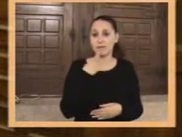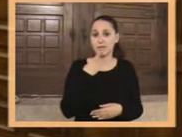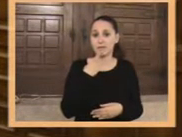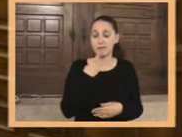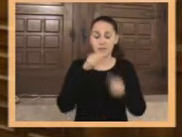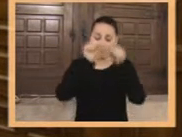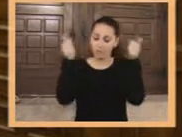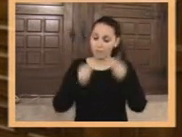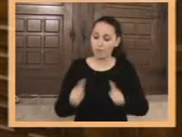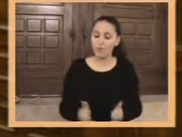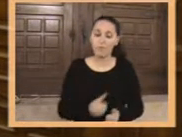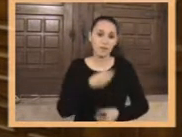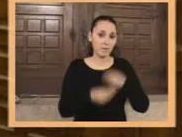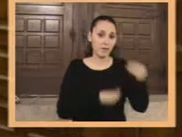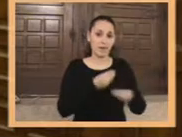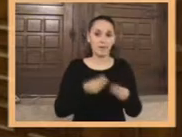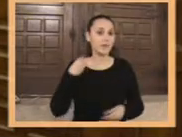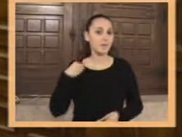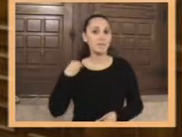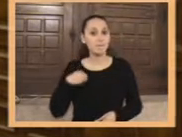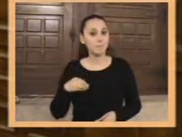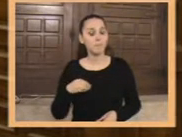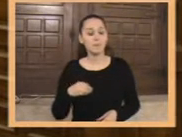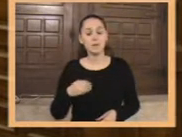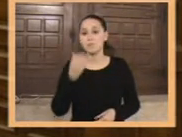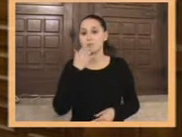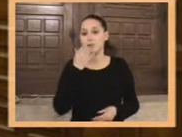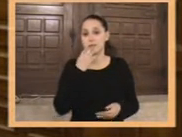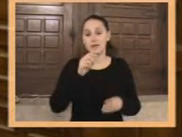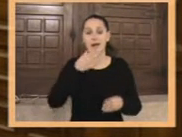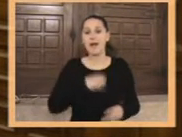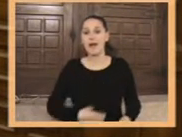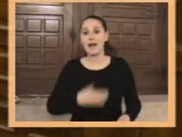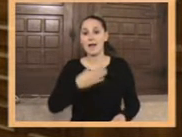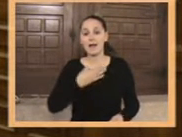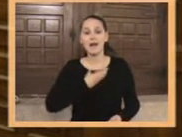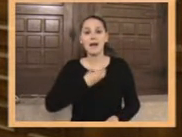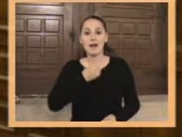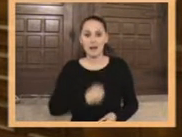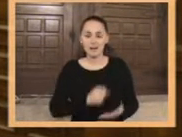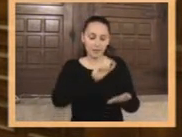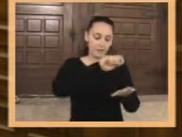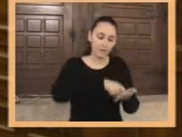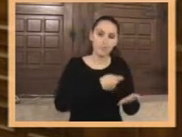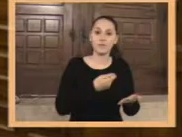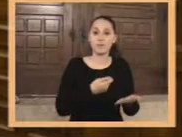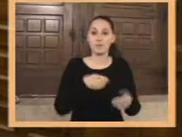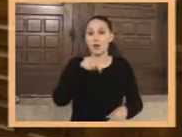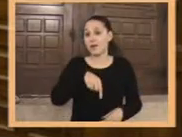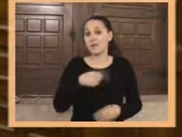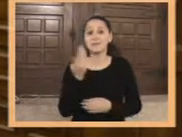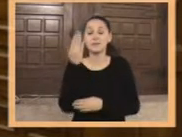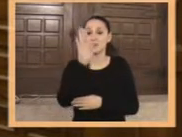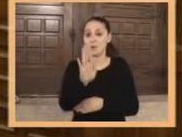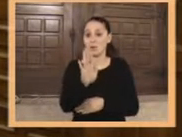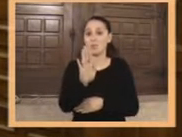se facilita o se permite al alcalde la firma del convenio, etcétera, etcétera, ¿no? Entonces, en esta moción aparece eso como